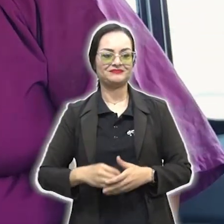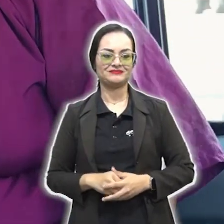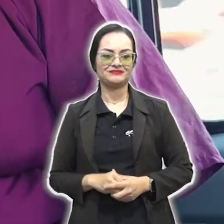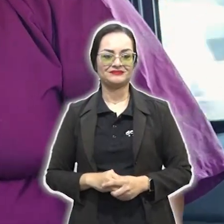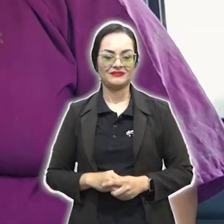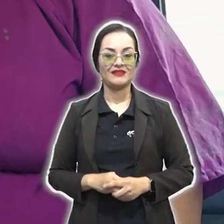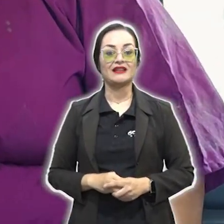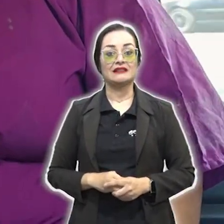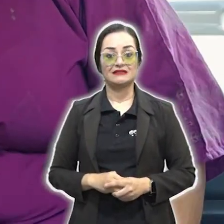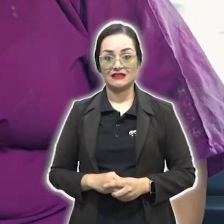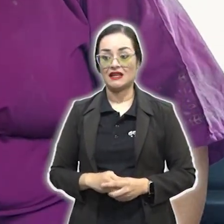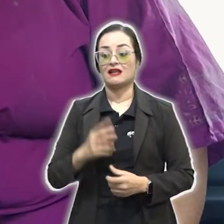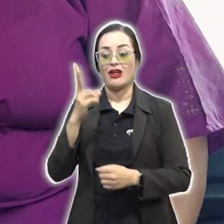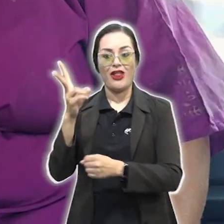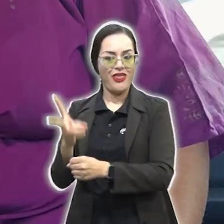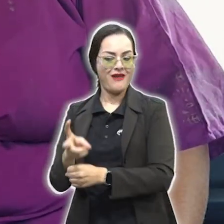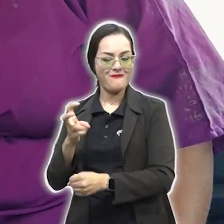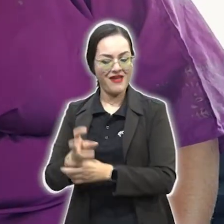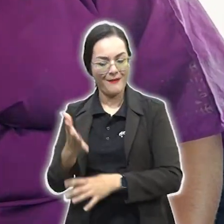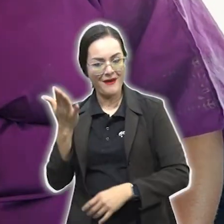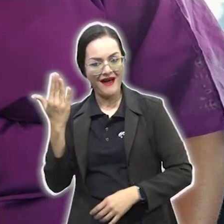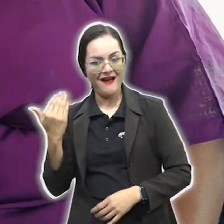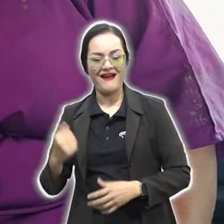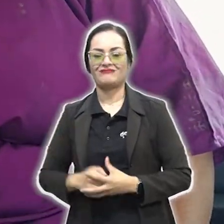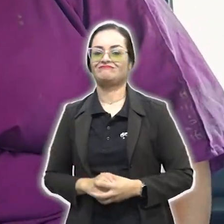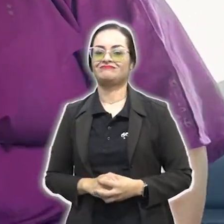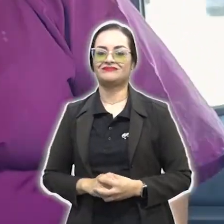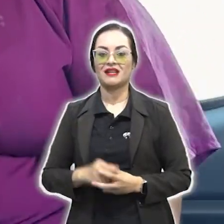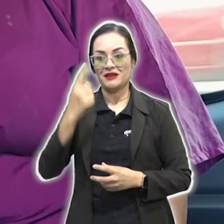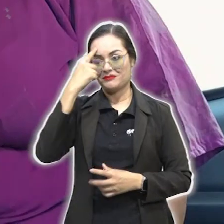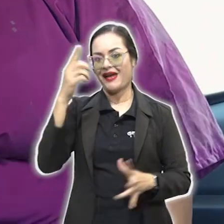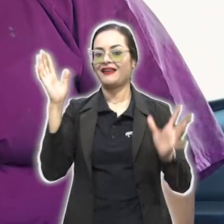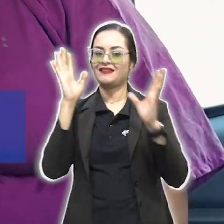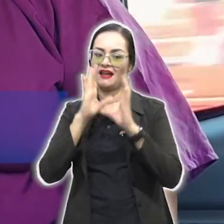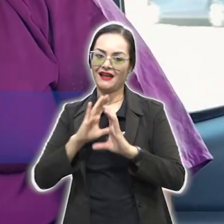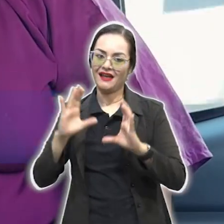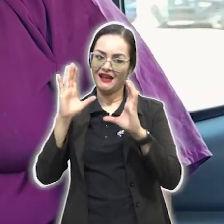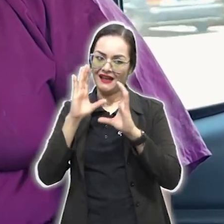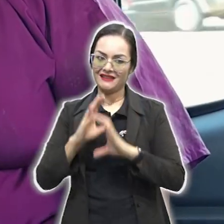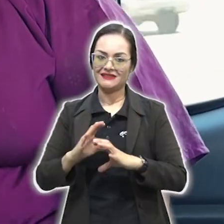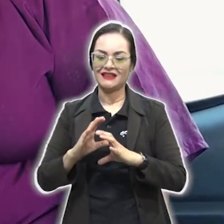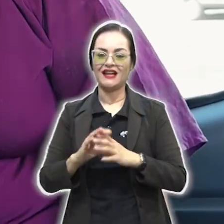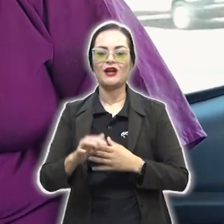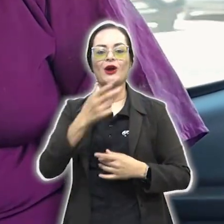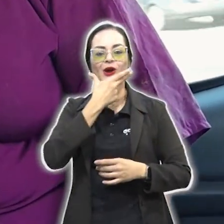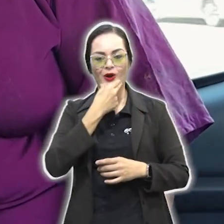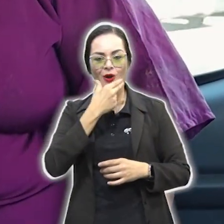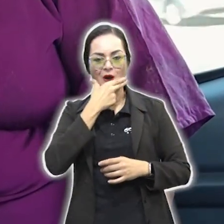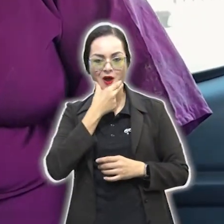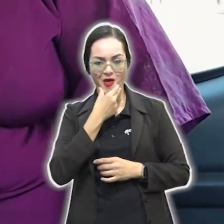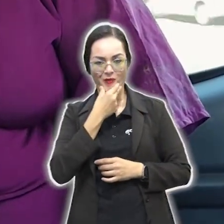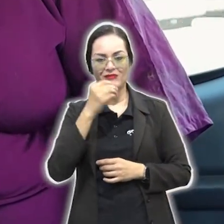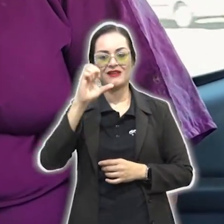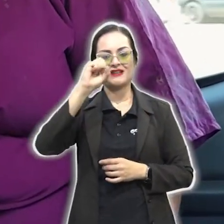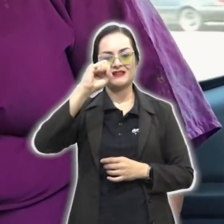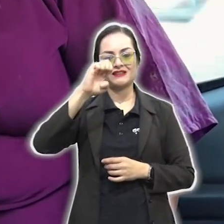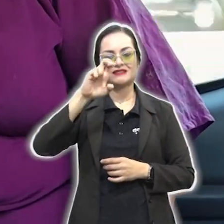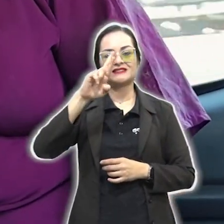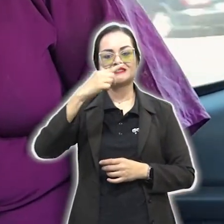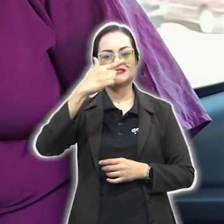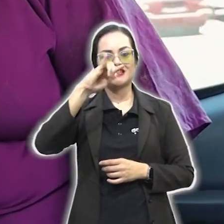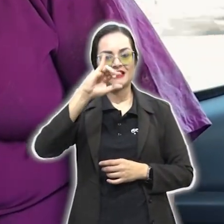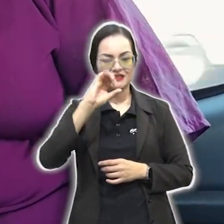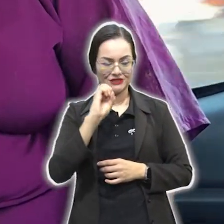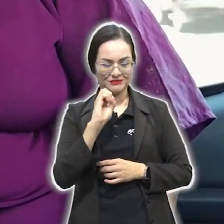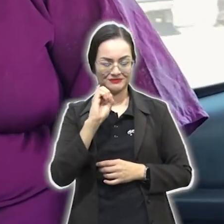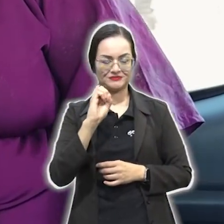vez, pues, fue invitado, gracias a Dios, al programa de La Hora del Rancho con Sergio Avilés. Le